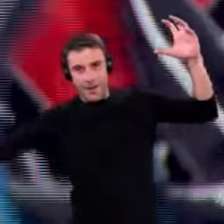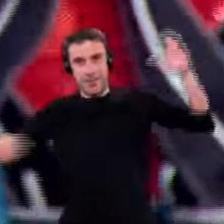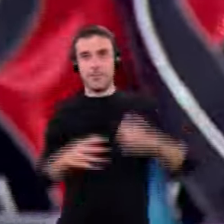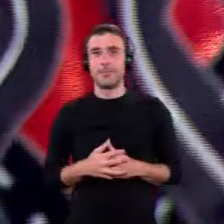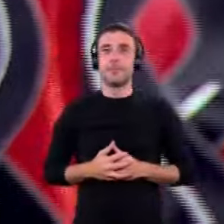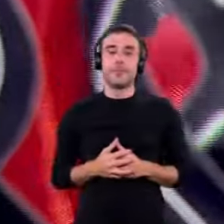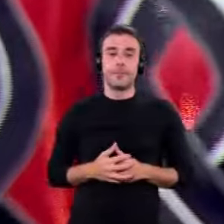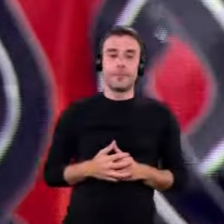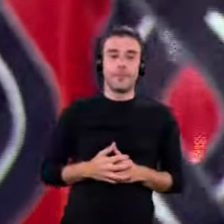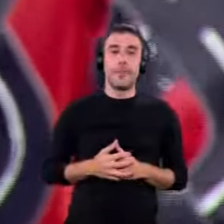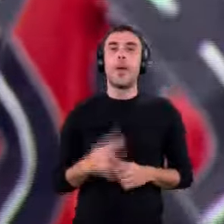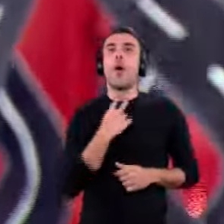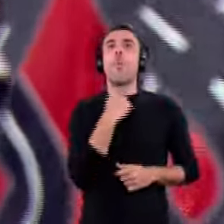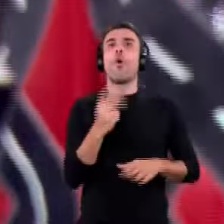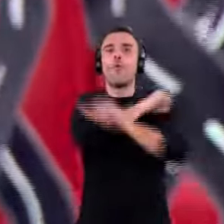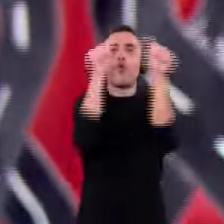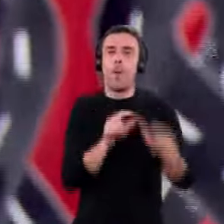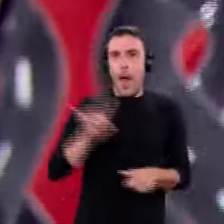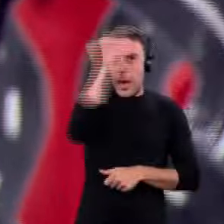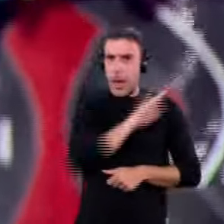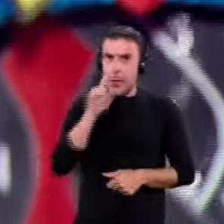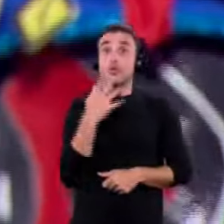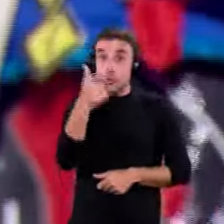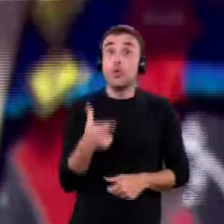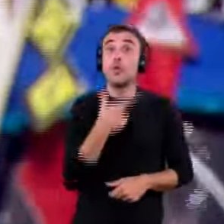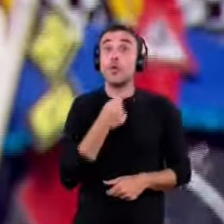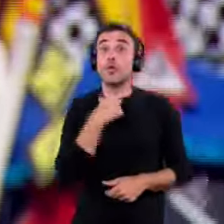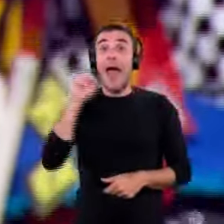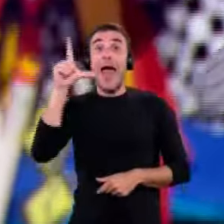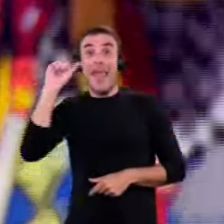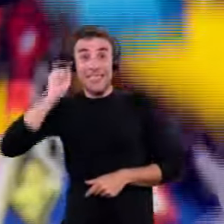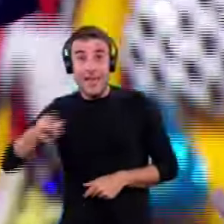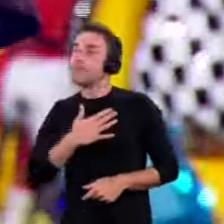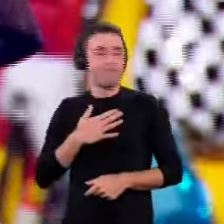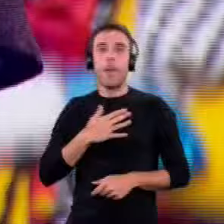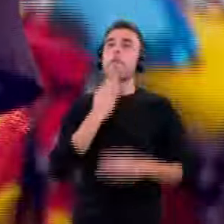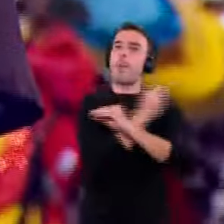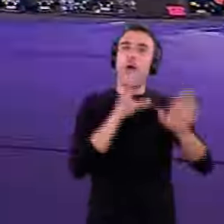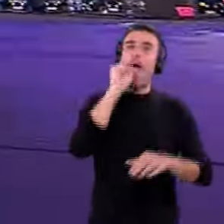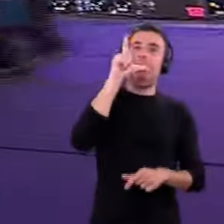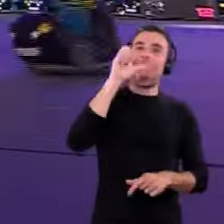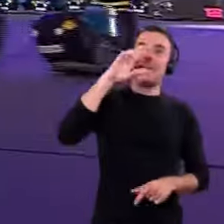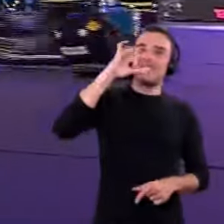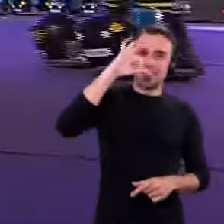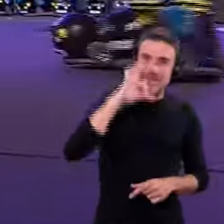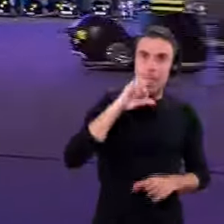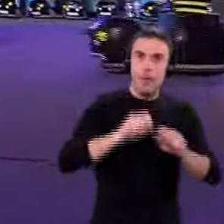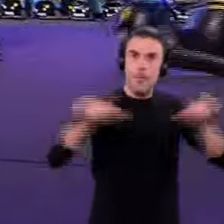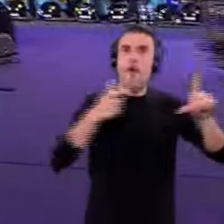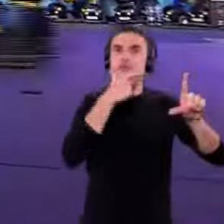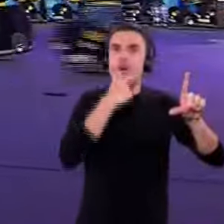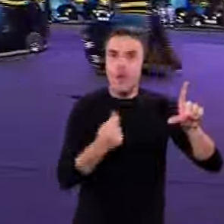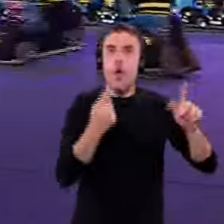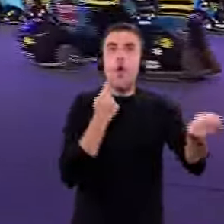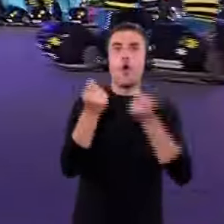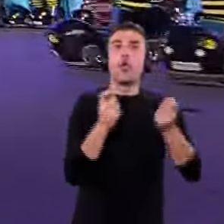Mira. Con acento canario él conversa, si a usted le gusta esa, alerci es mejor, es muy fácil de activar, se